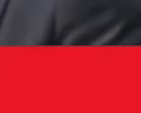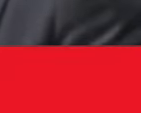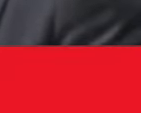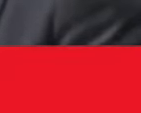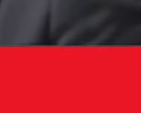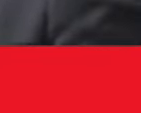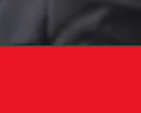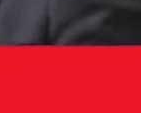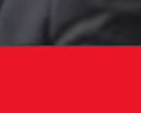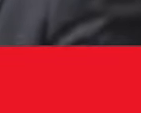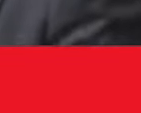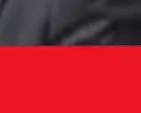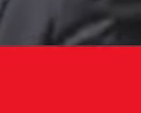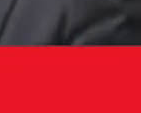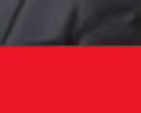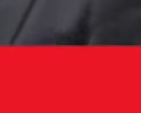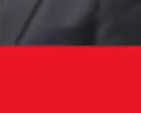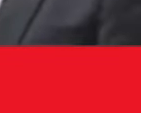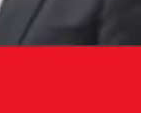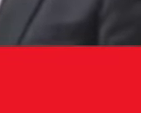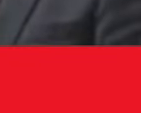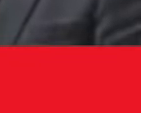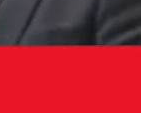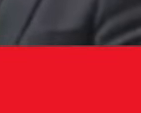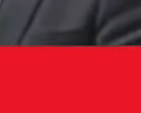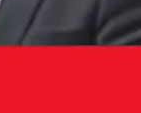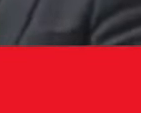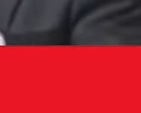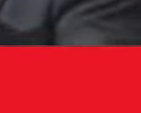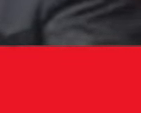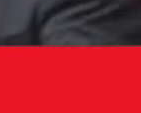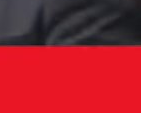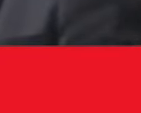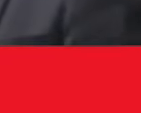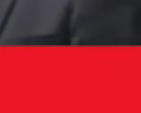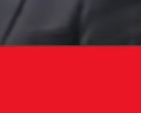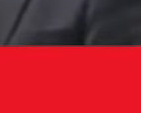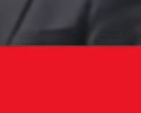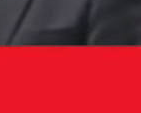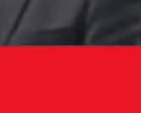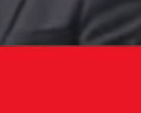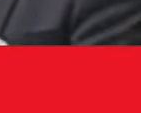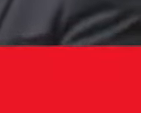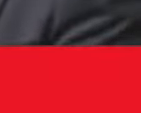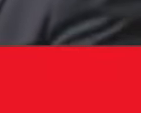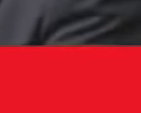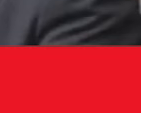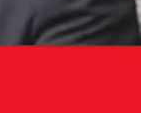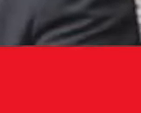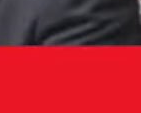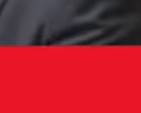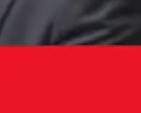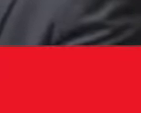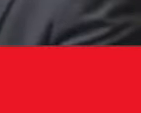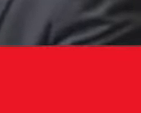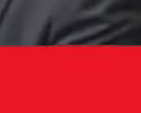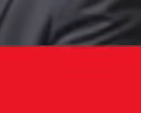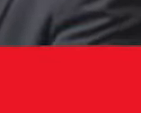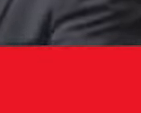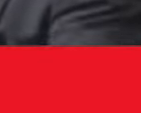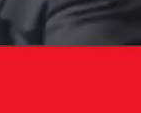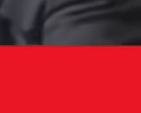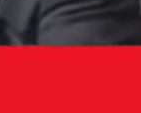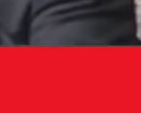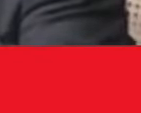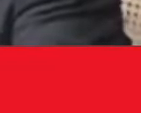esta denuncia eran el tema del límite de la edad. Se decía que la Constitución establece que el límite de 75